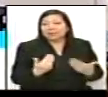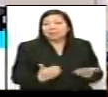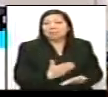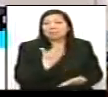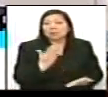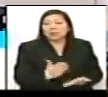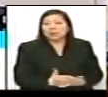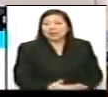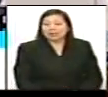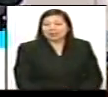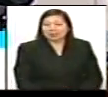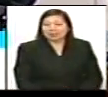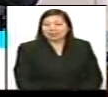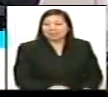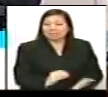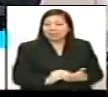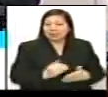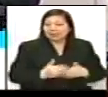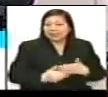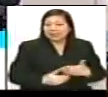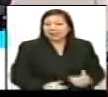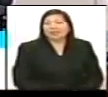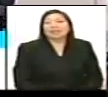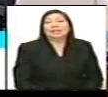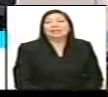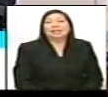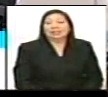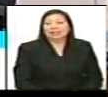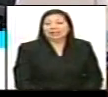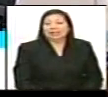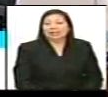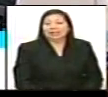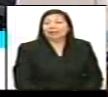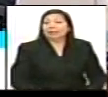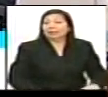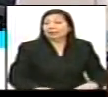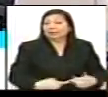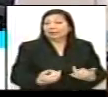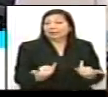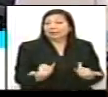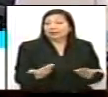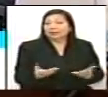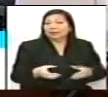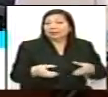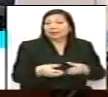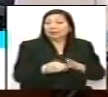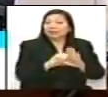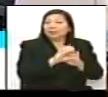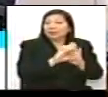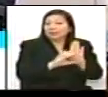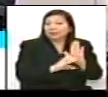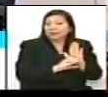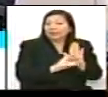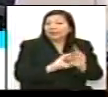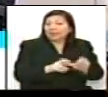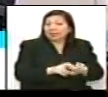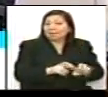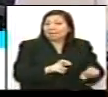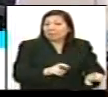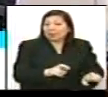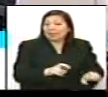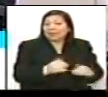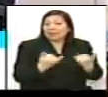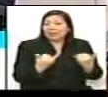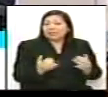problemas más adelante. Yo espero que el debate que se plantee en la Comisión de Constitución y en el Pleno